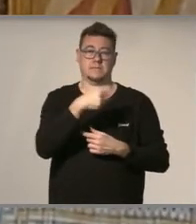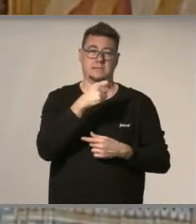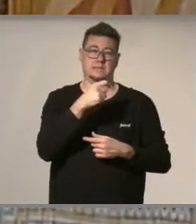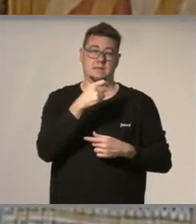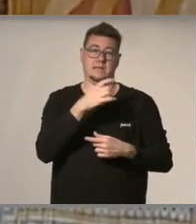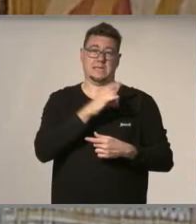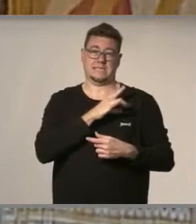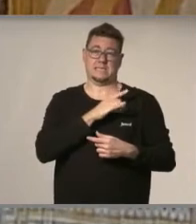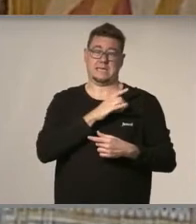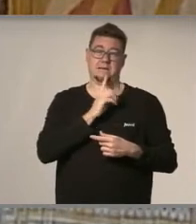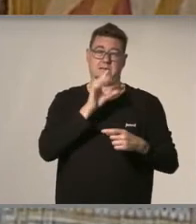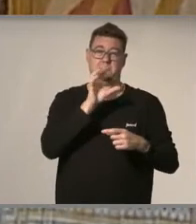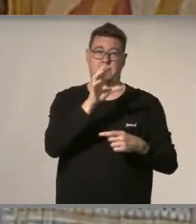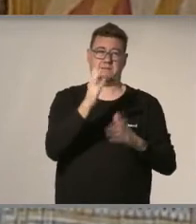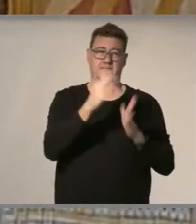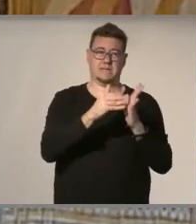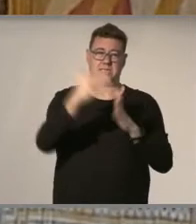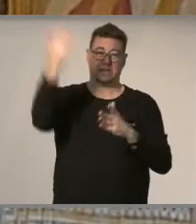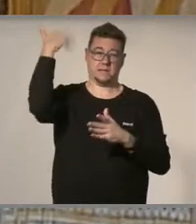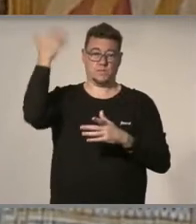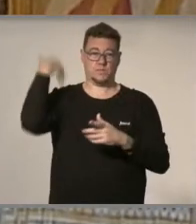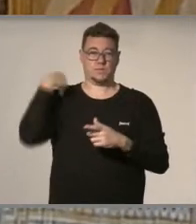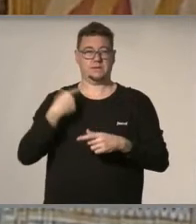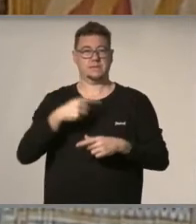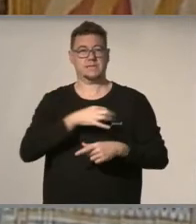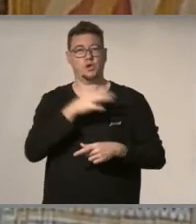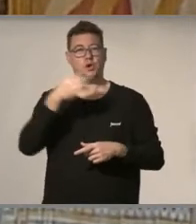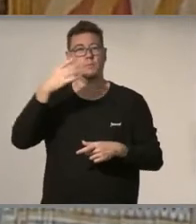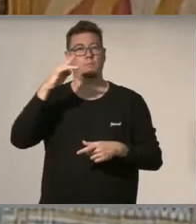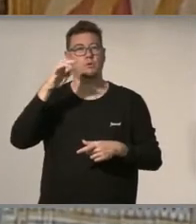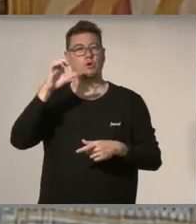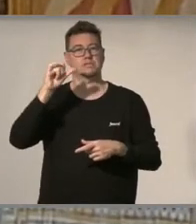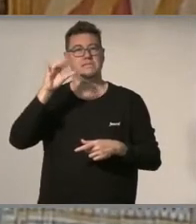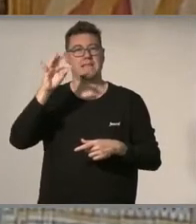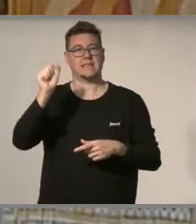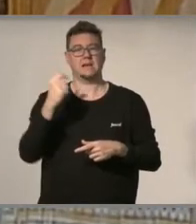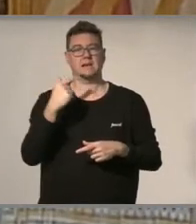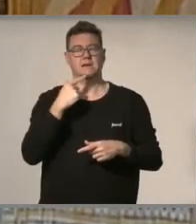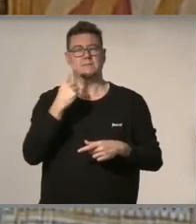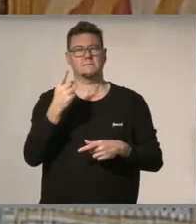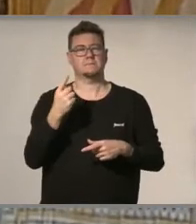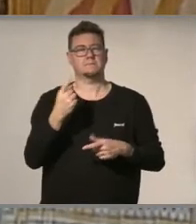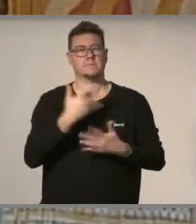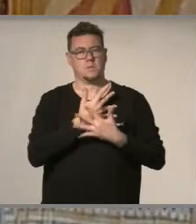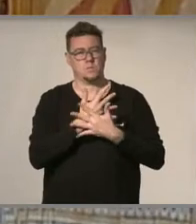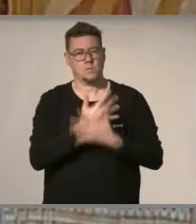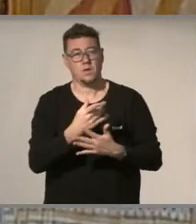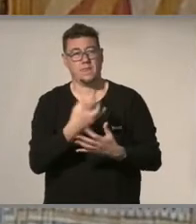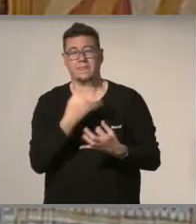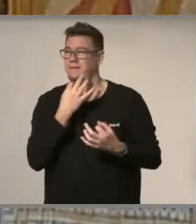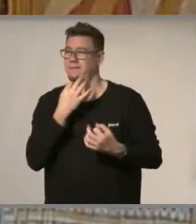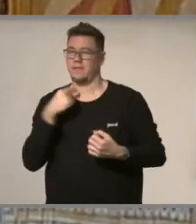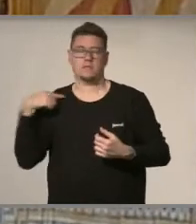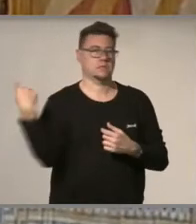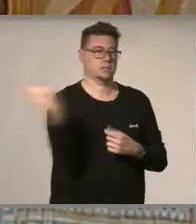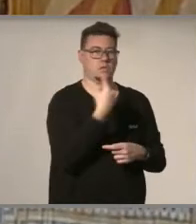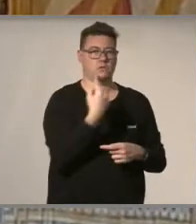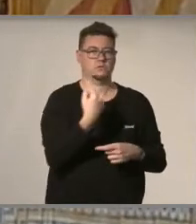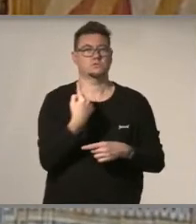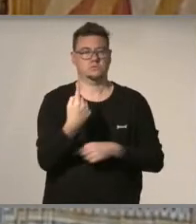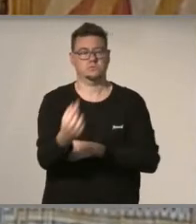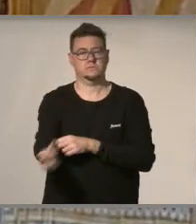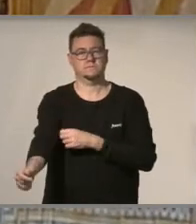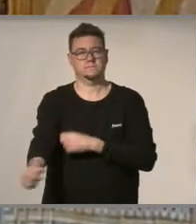del País Valenciano en aquel momento, en un momento de extrema generosidad por parte de todos.